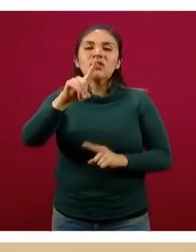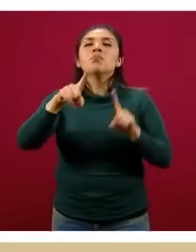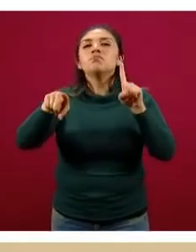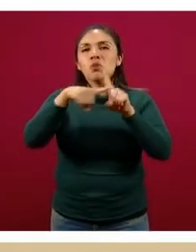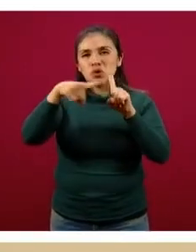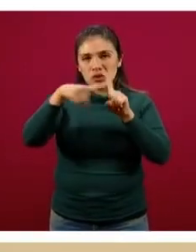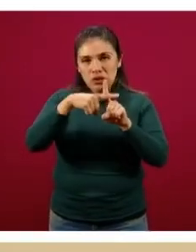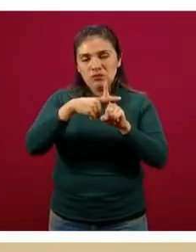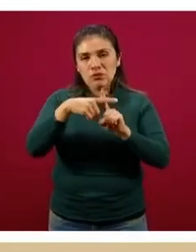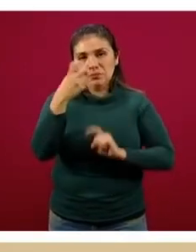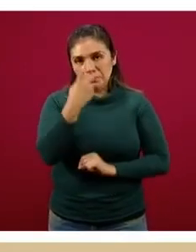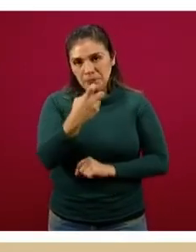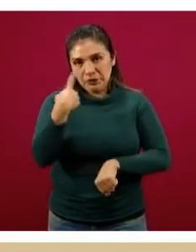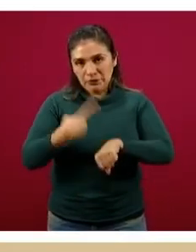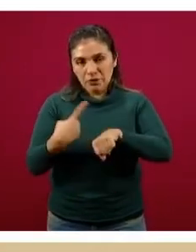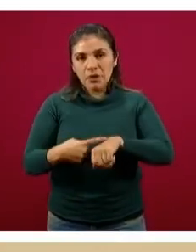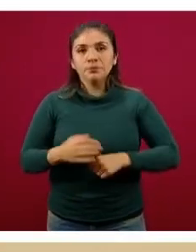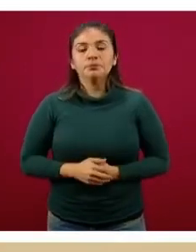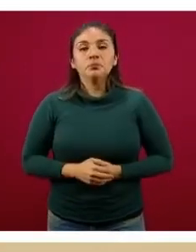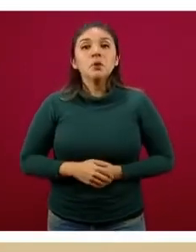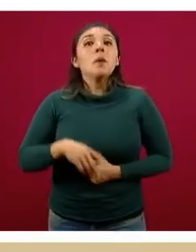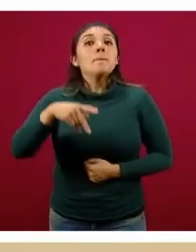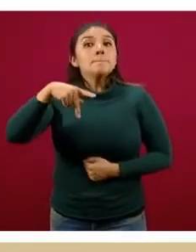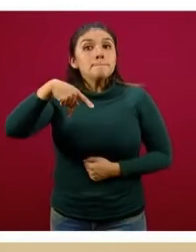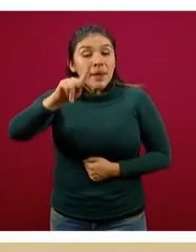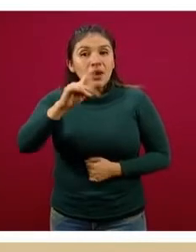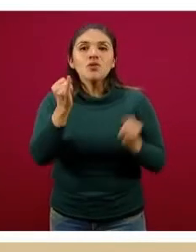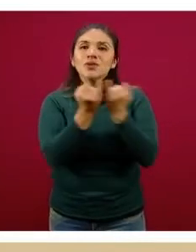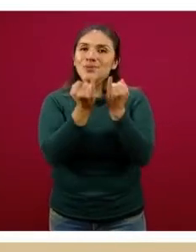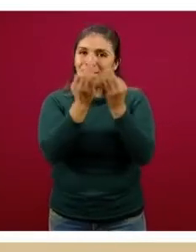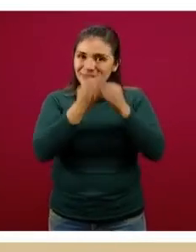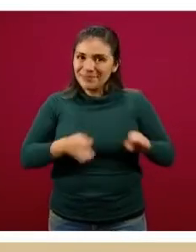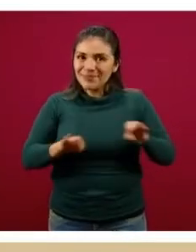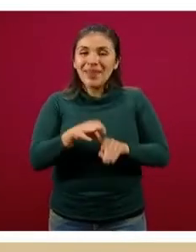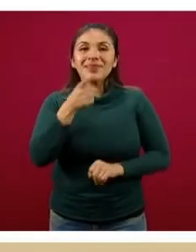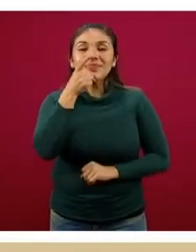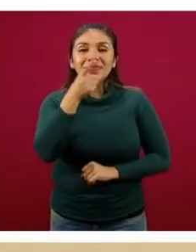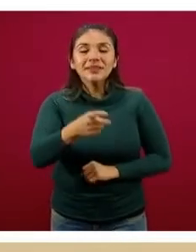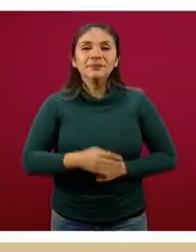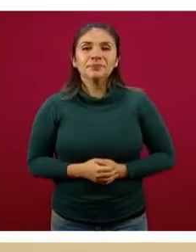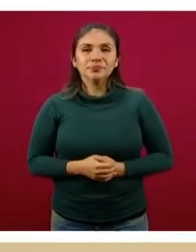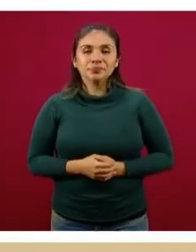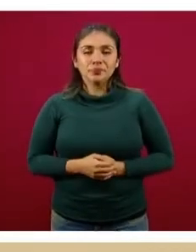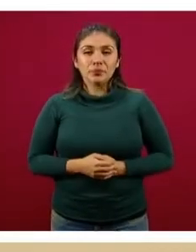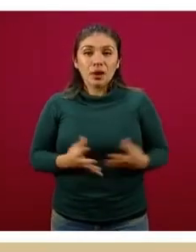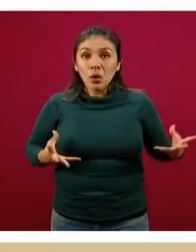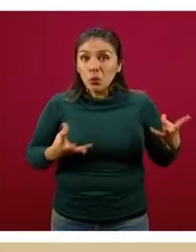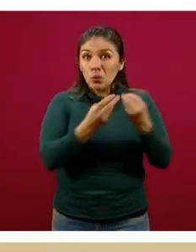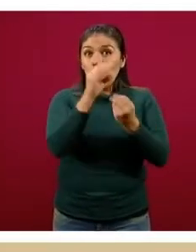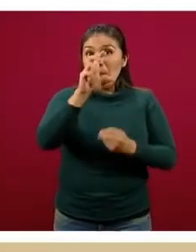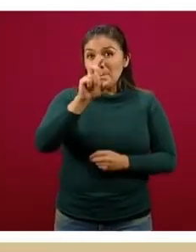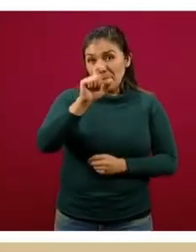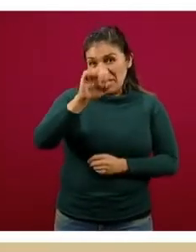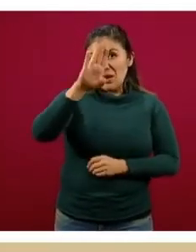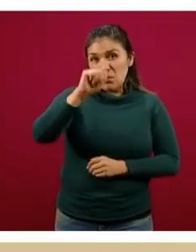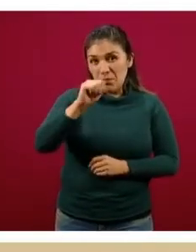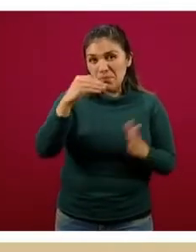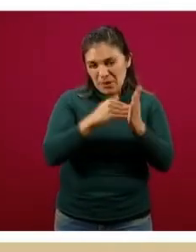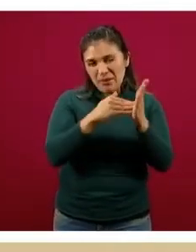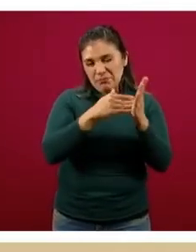a SARS-CoV-2. Sin embargo, importante mencionar que solo la cuarta parte de estos casos, es decir,